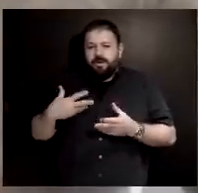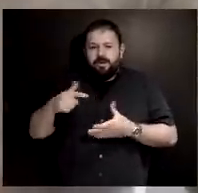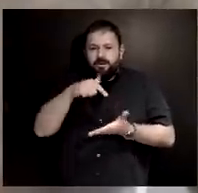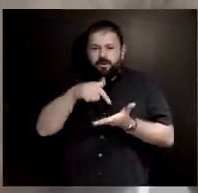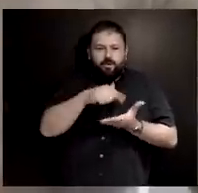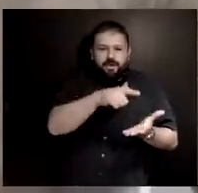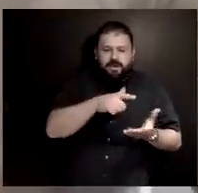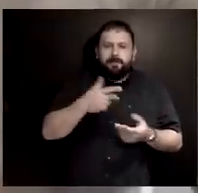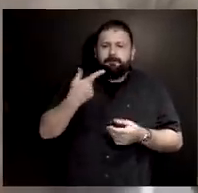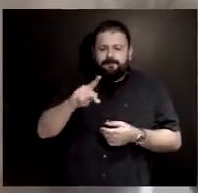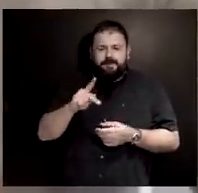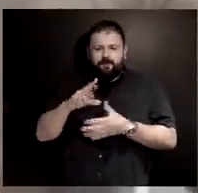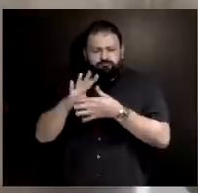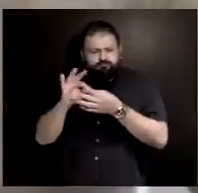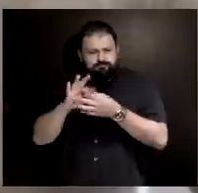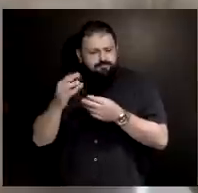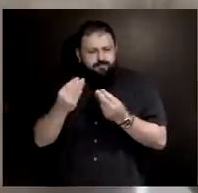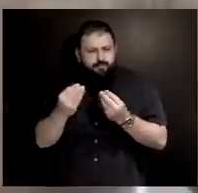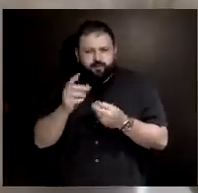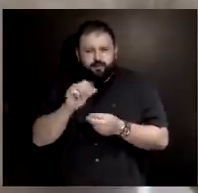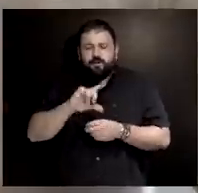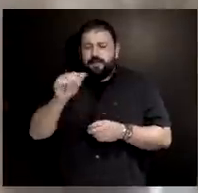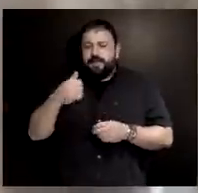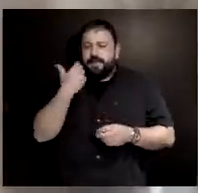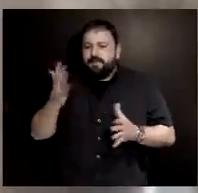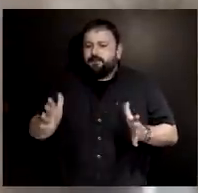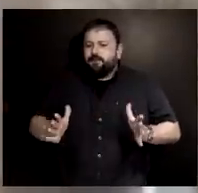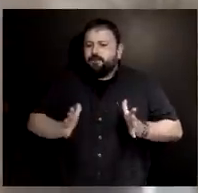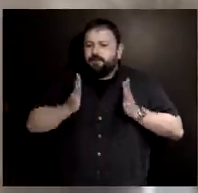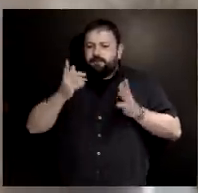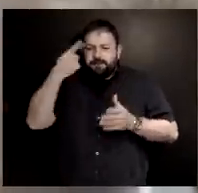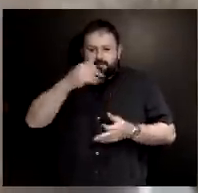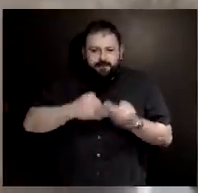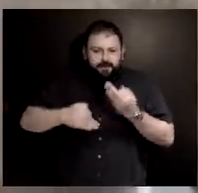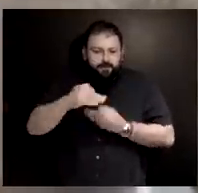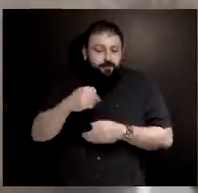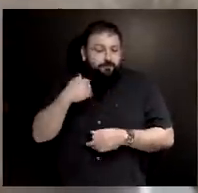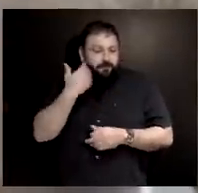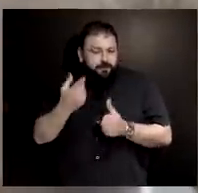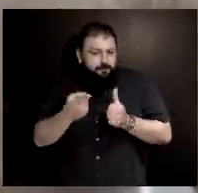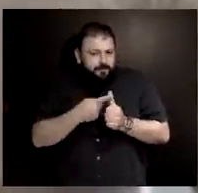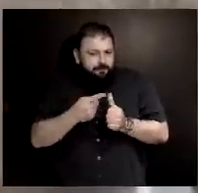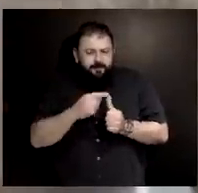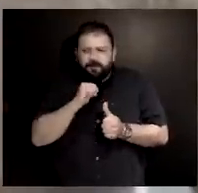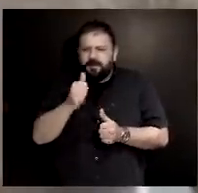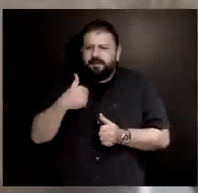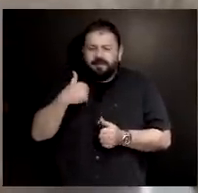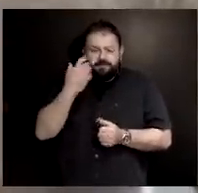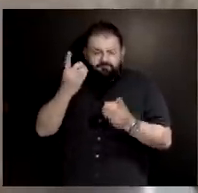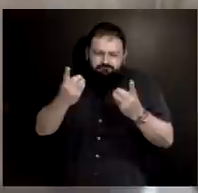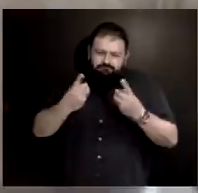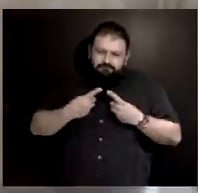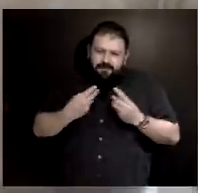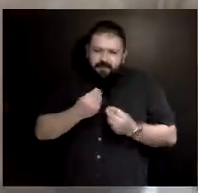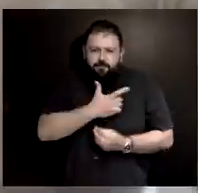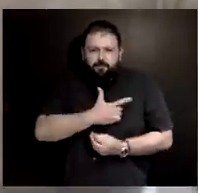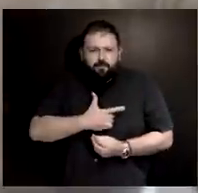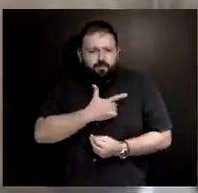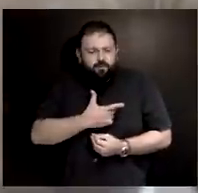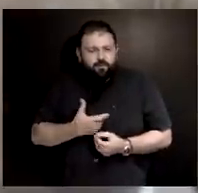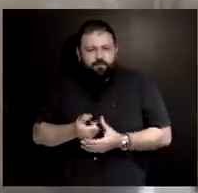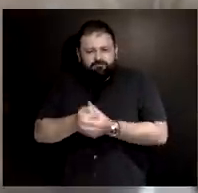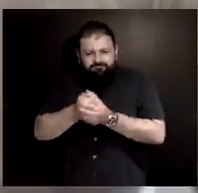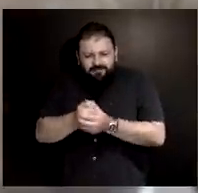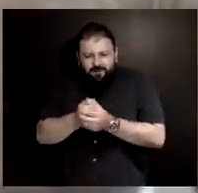no les vamos a decir mucho, es sorpresa. Primero que nada, me da muchísimo gusto saludarlos. Estamos